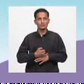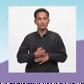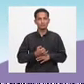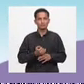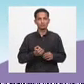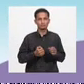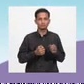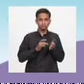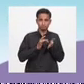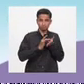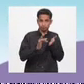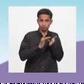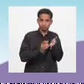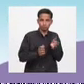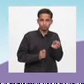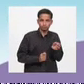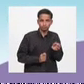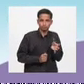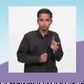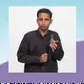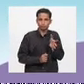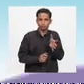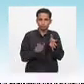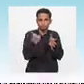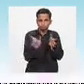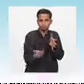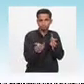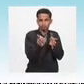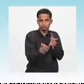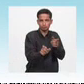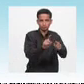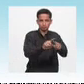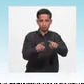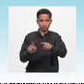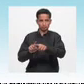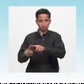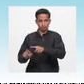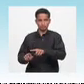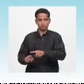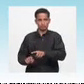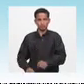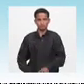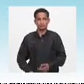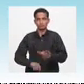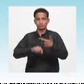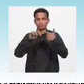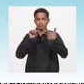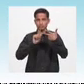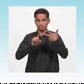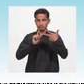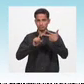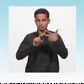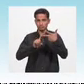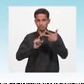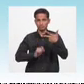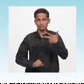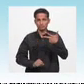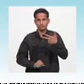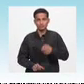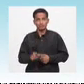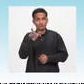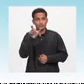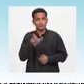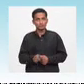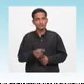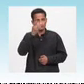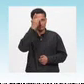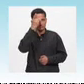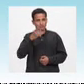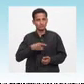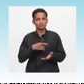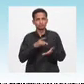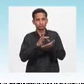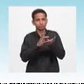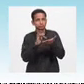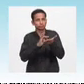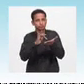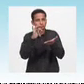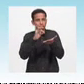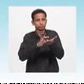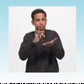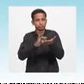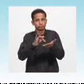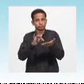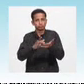la urna digital con Cada ciudadano en un tercer momento el elector deberá digitar su en la pantalla